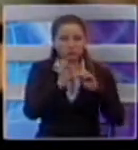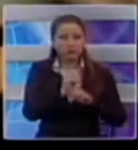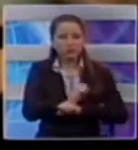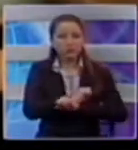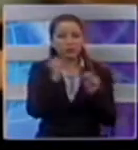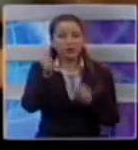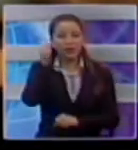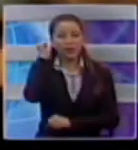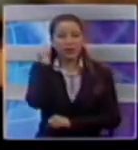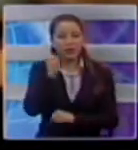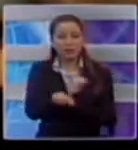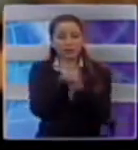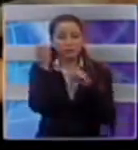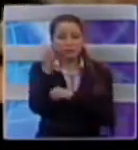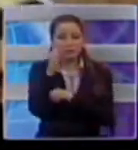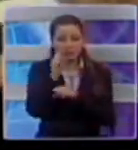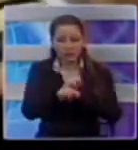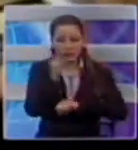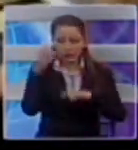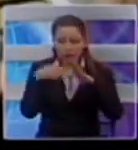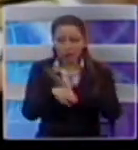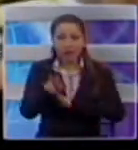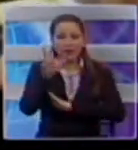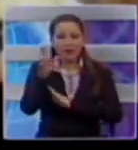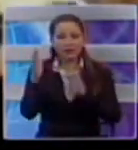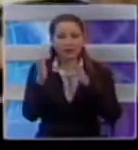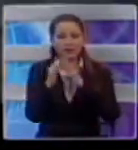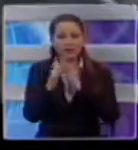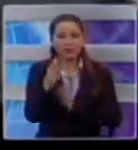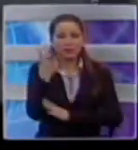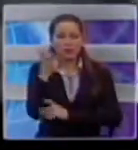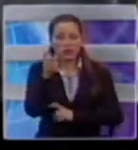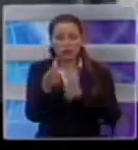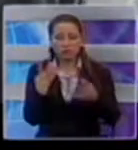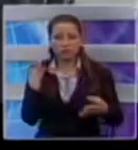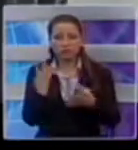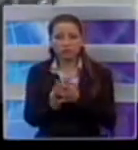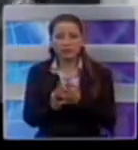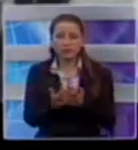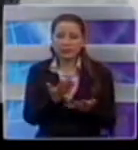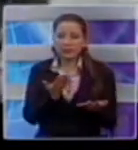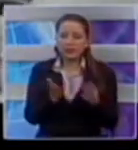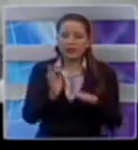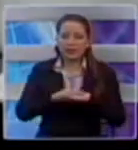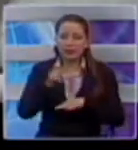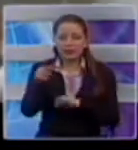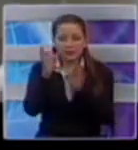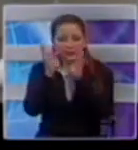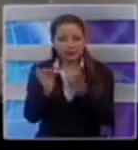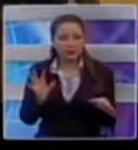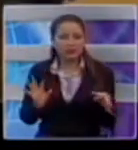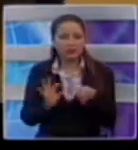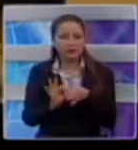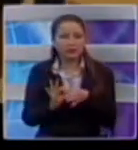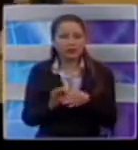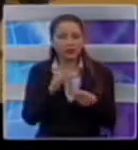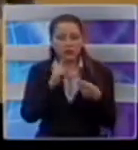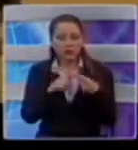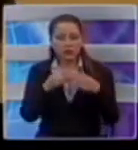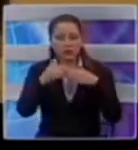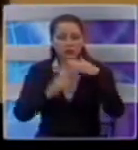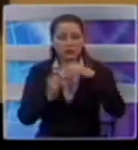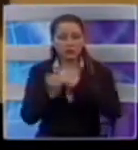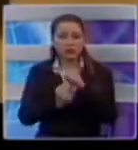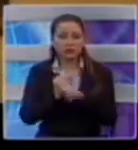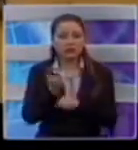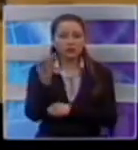la madrugada de este miércoles allanaron 3 viviendas y detuvieron a 4 personas aparentemente involucradas, entre ellas un menor de